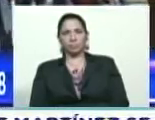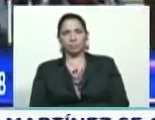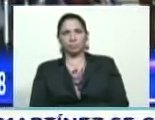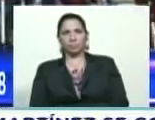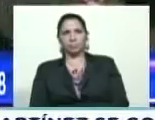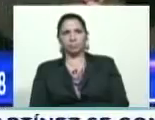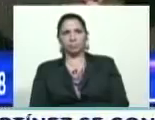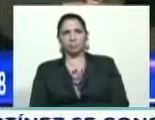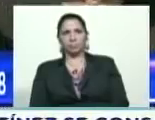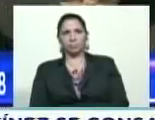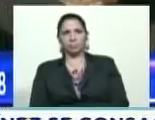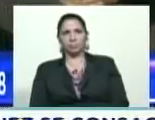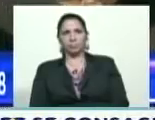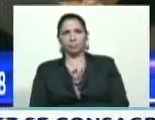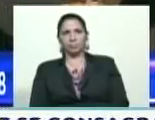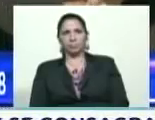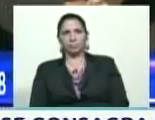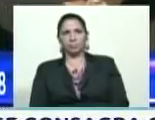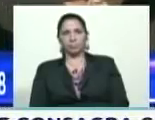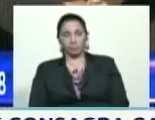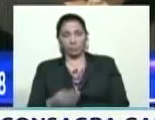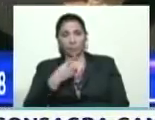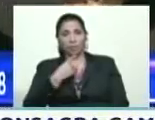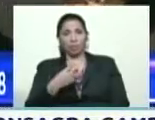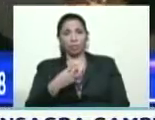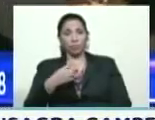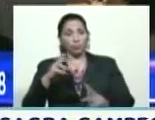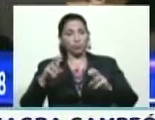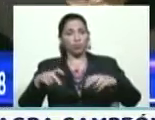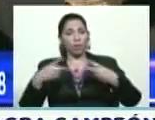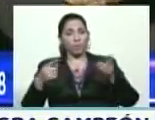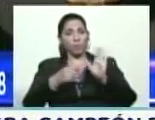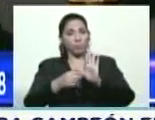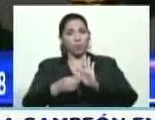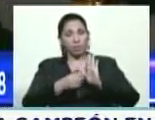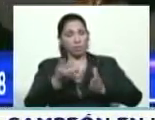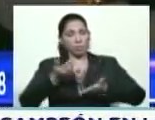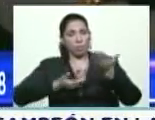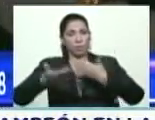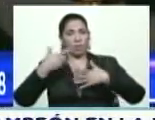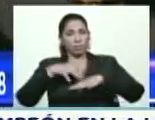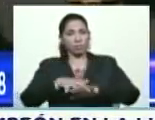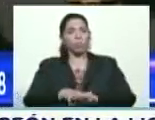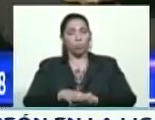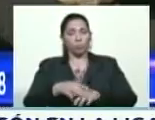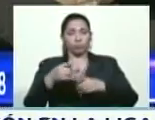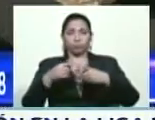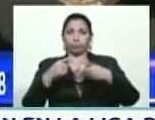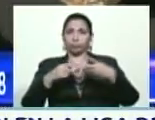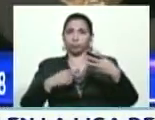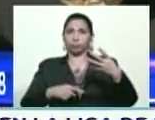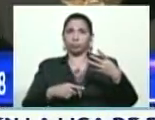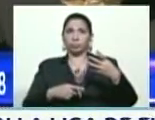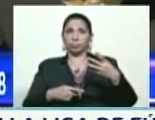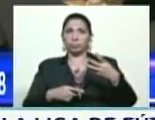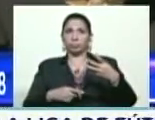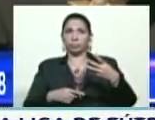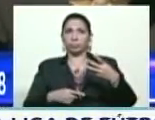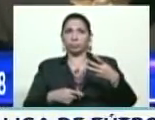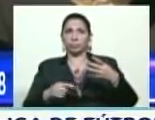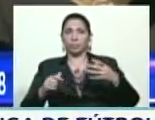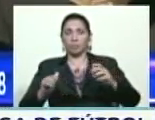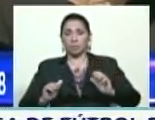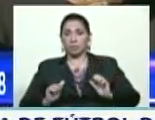Tal como dije, es una nueva muestra de la cooperación multifacética que fue